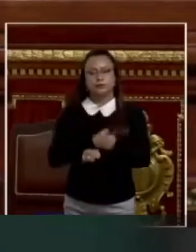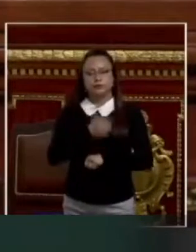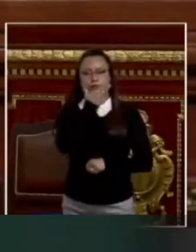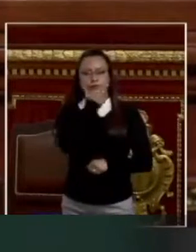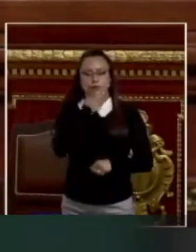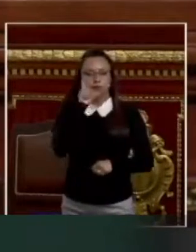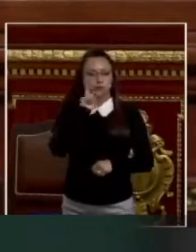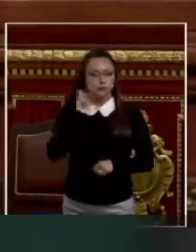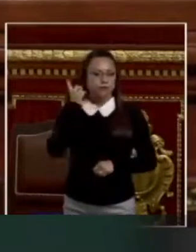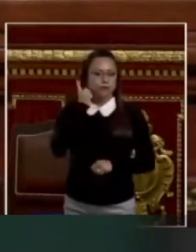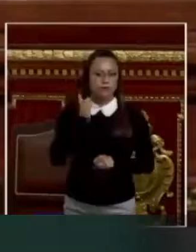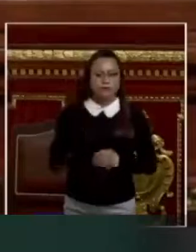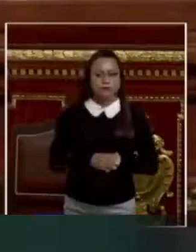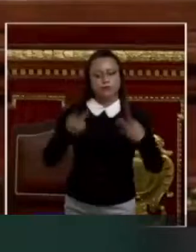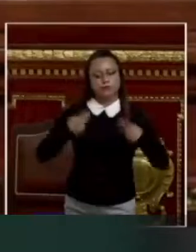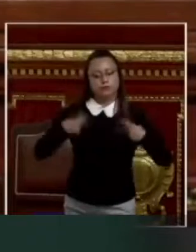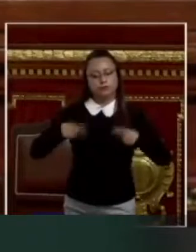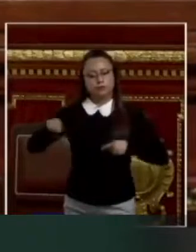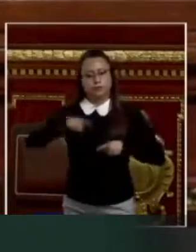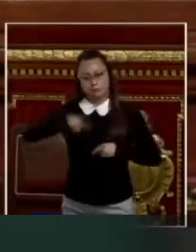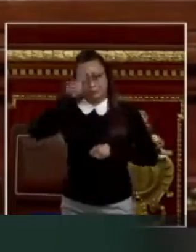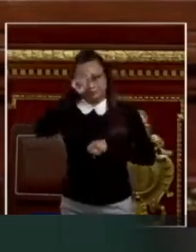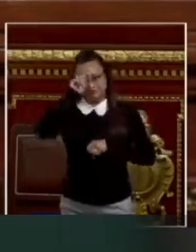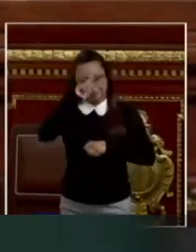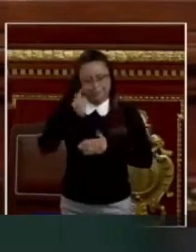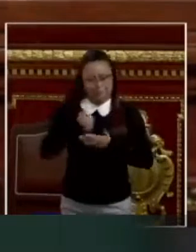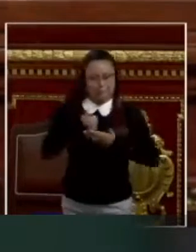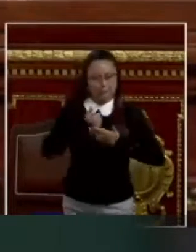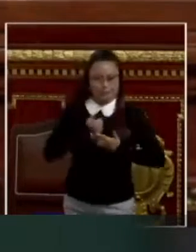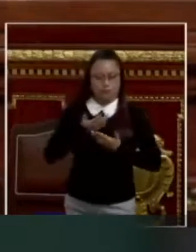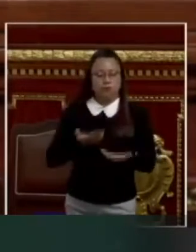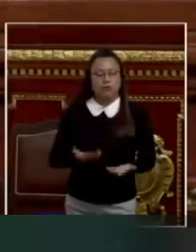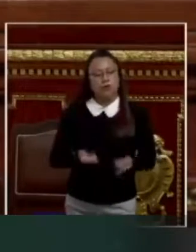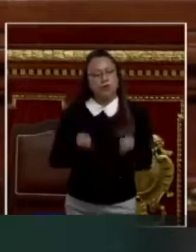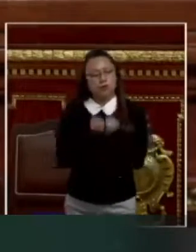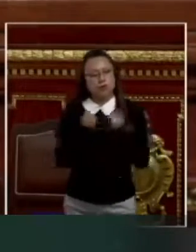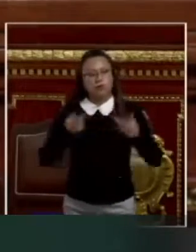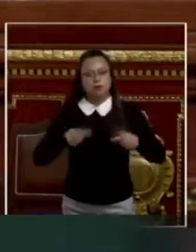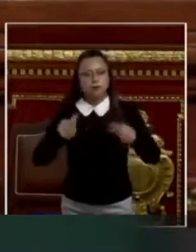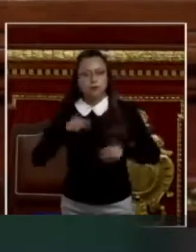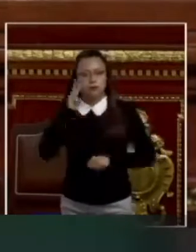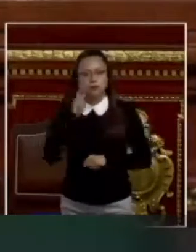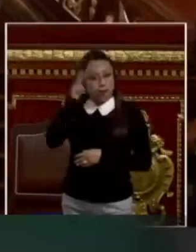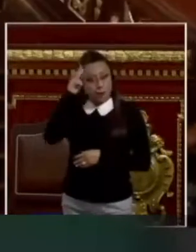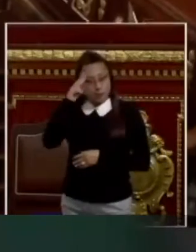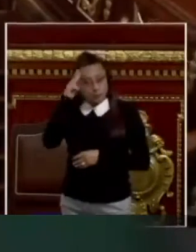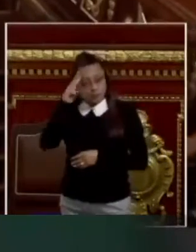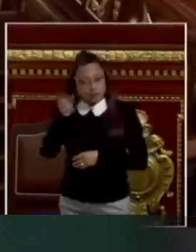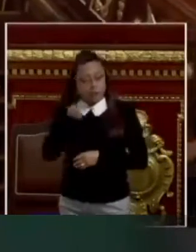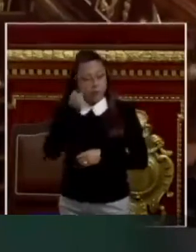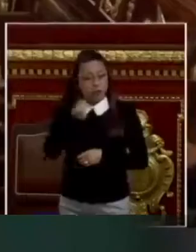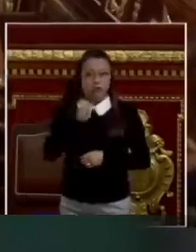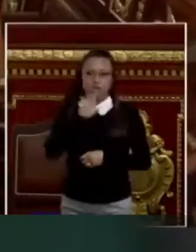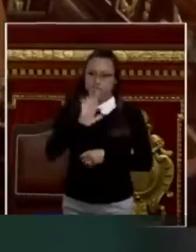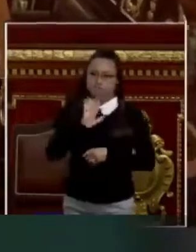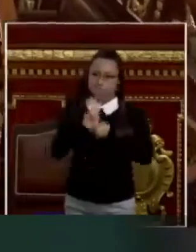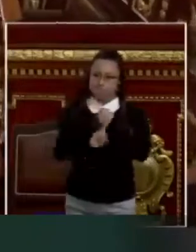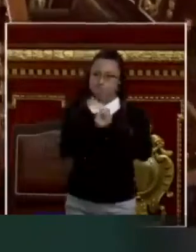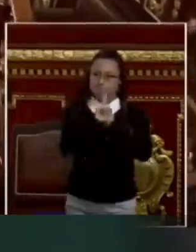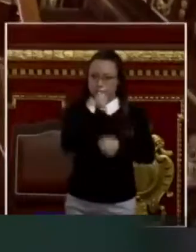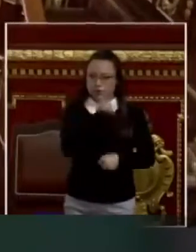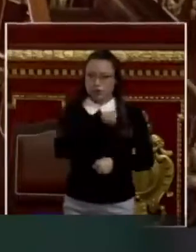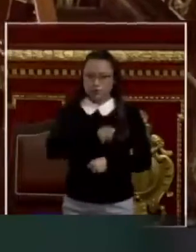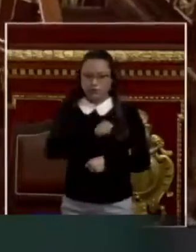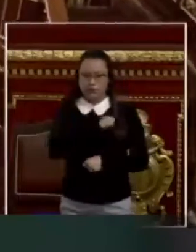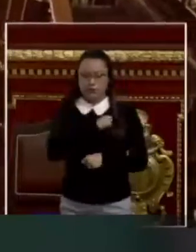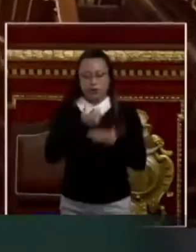millones de fumadores y los jóvenes de 12 a 15 años constituyen el grupo más vulnerable. Por ello, propuso una nueva ley que incorpore como parte